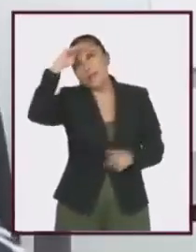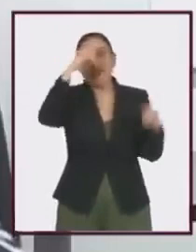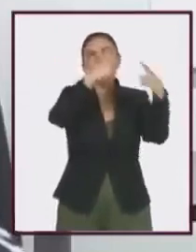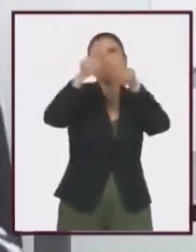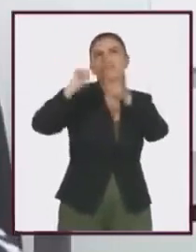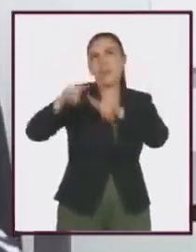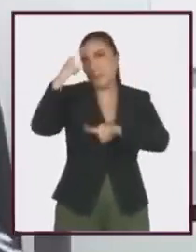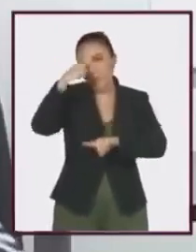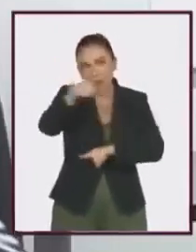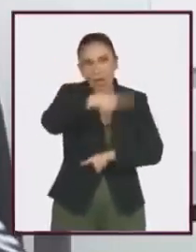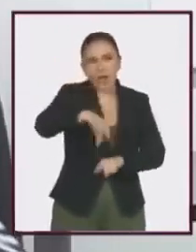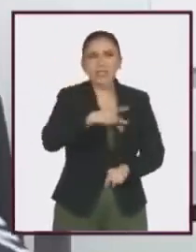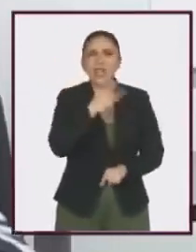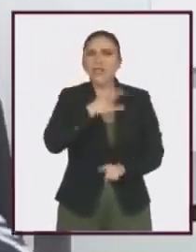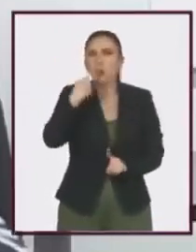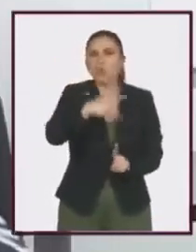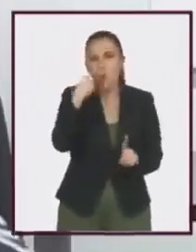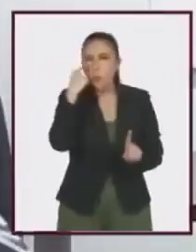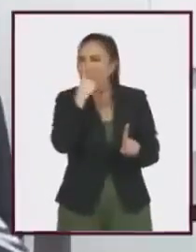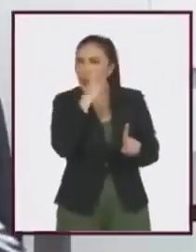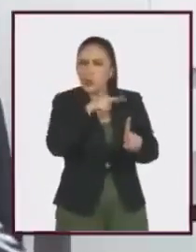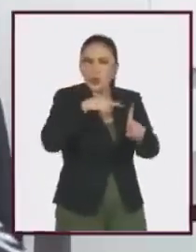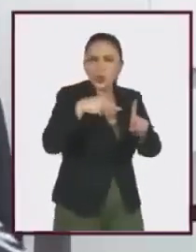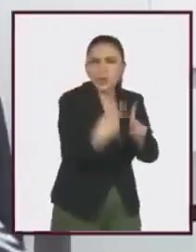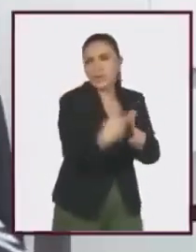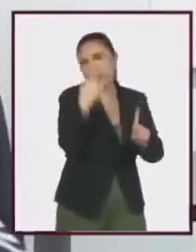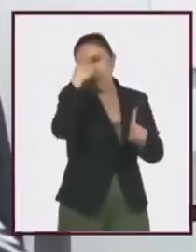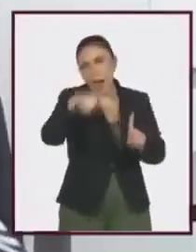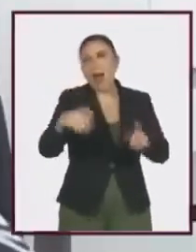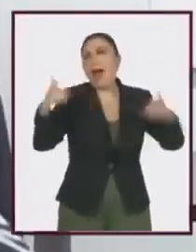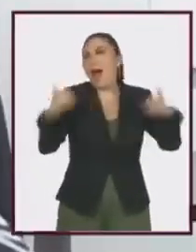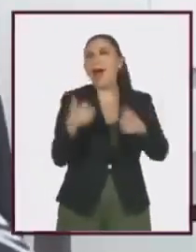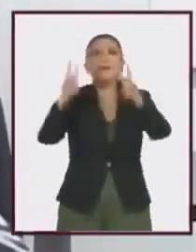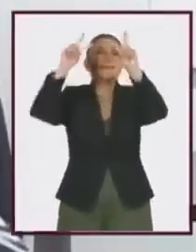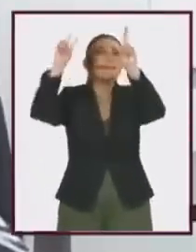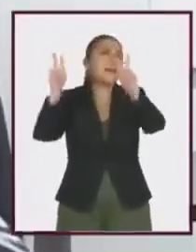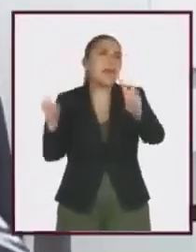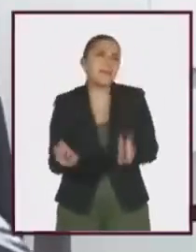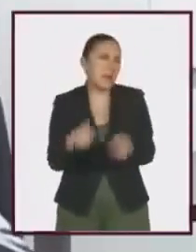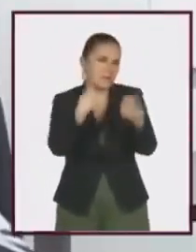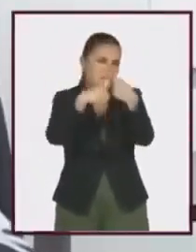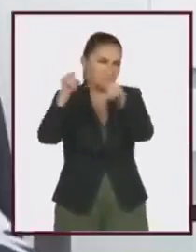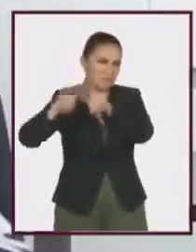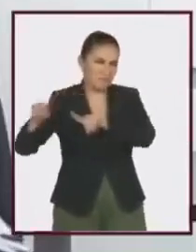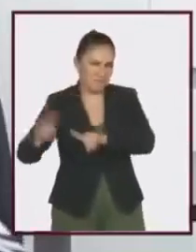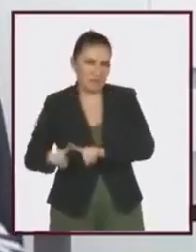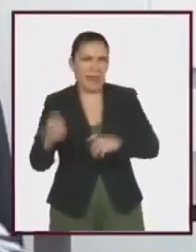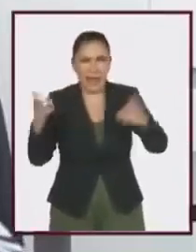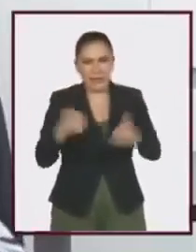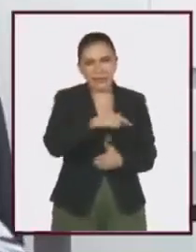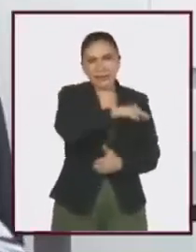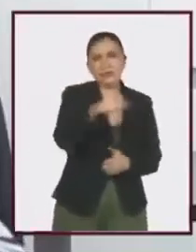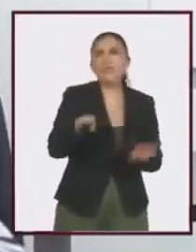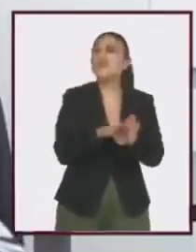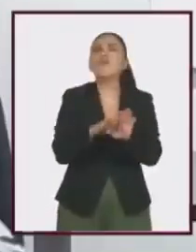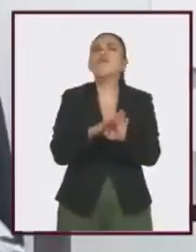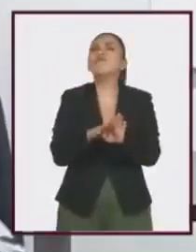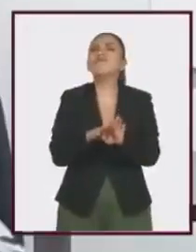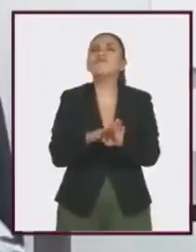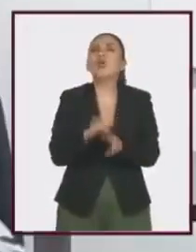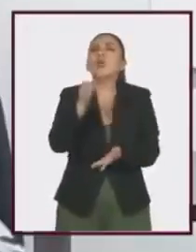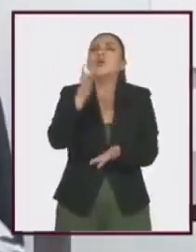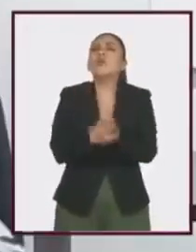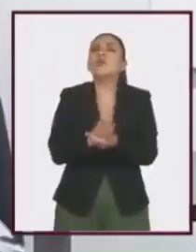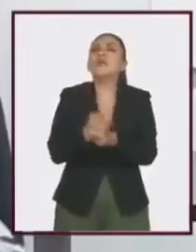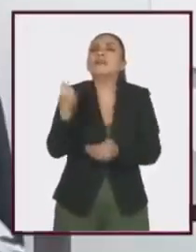crítico, de tener un punto de vista sobre lo que se está trabajando dentro del aula. Entonces